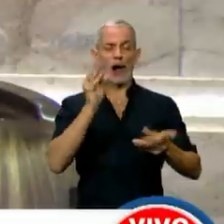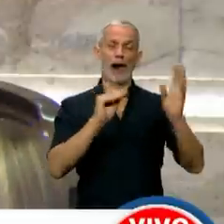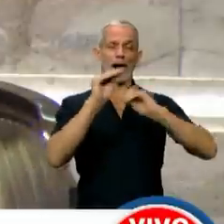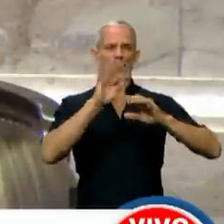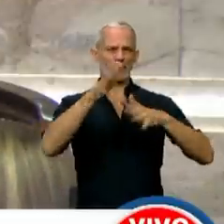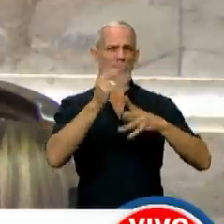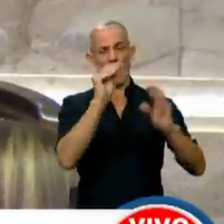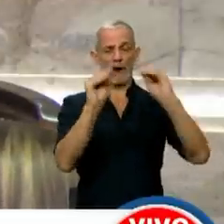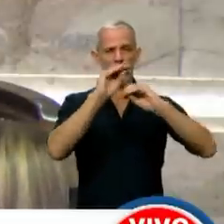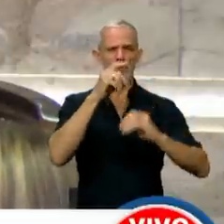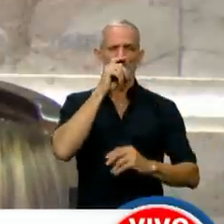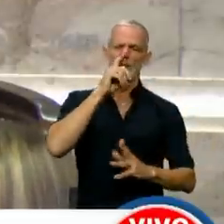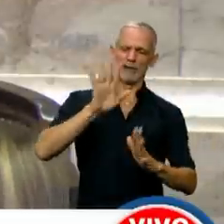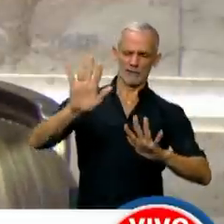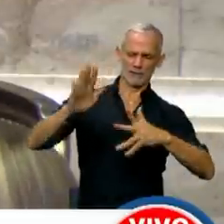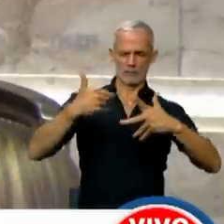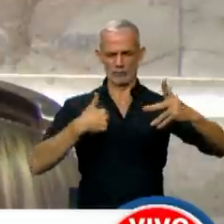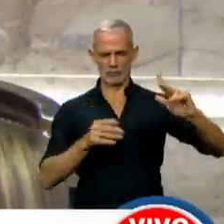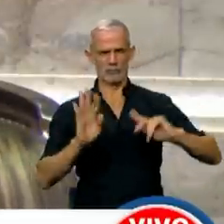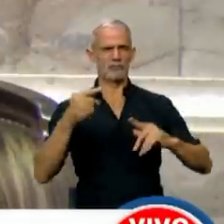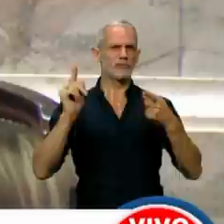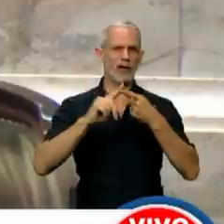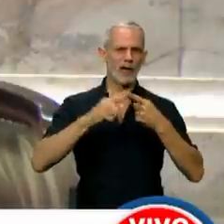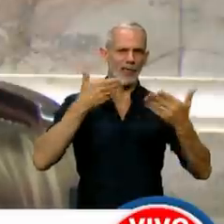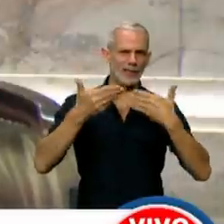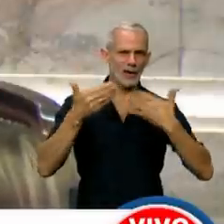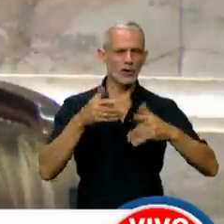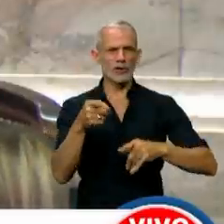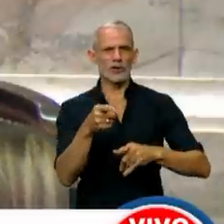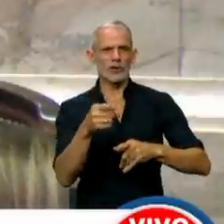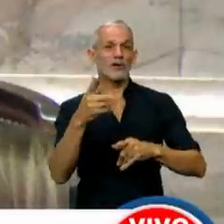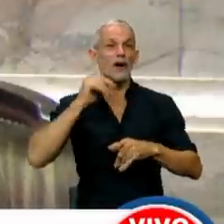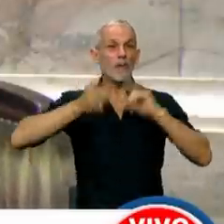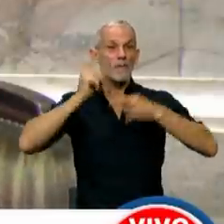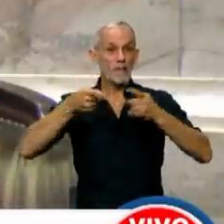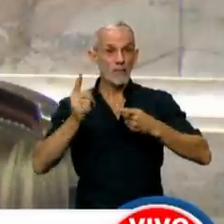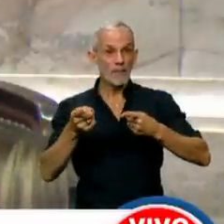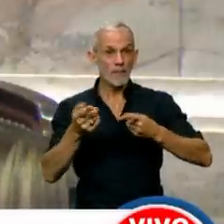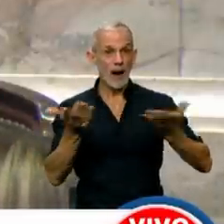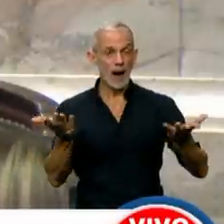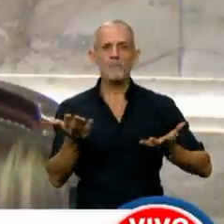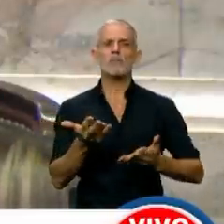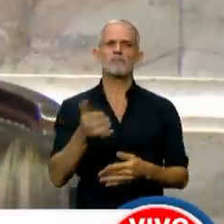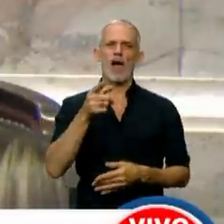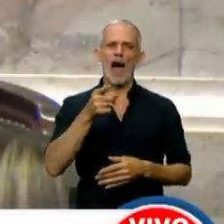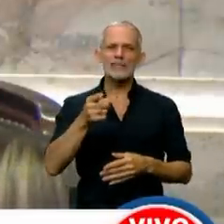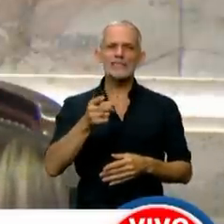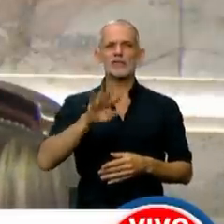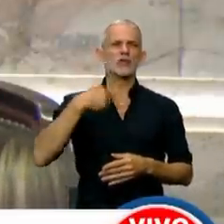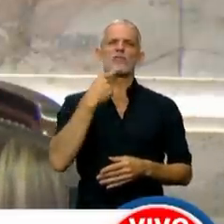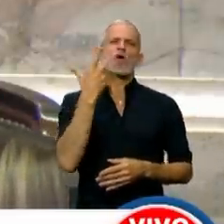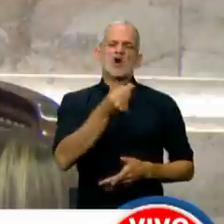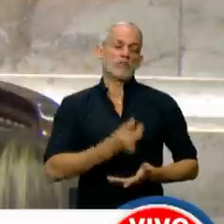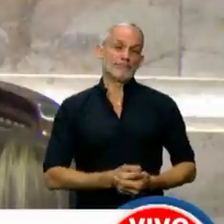cuando hay soberbia cuando hay falta de diálogo cuando hay prepotencia es cuando uno dice que